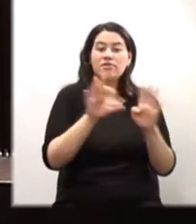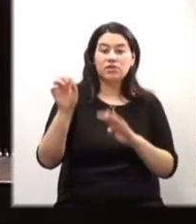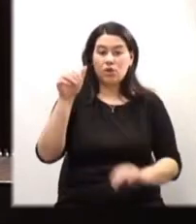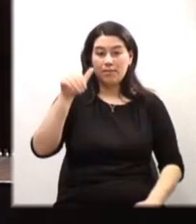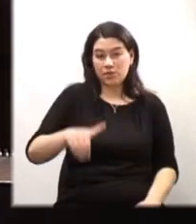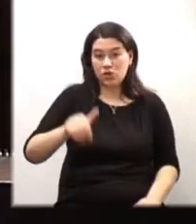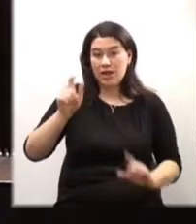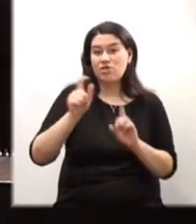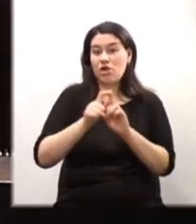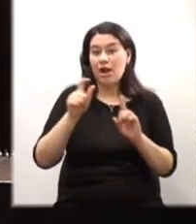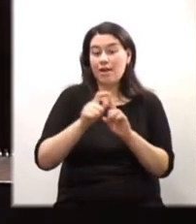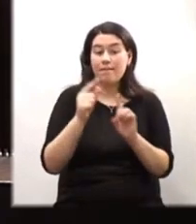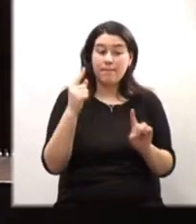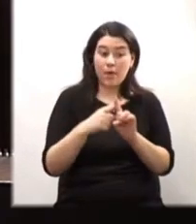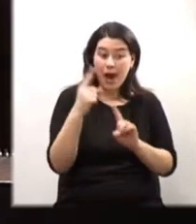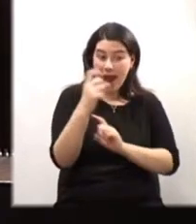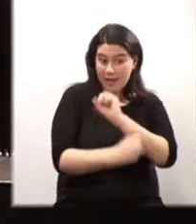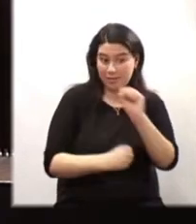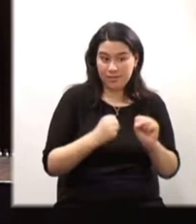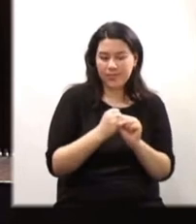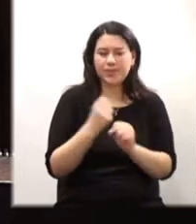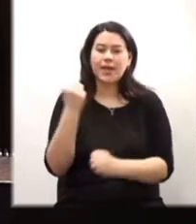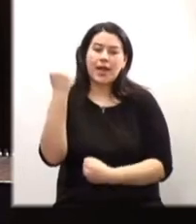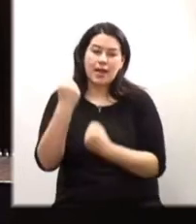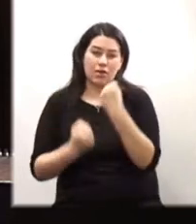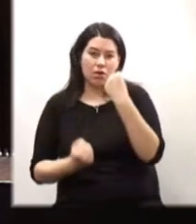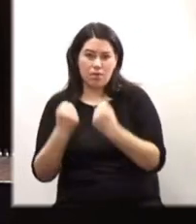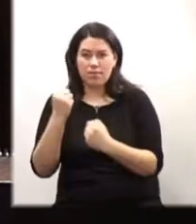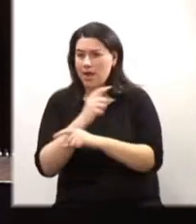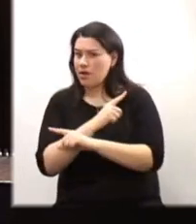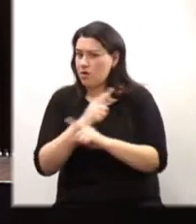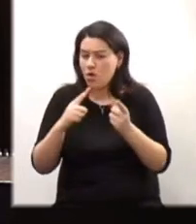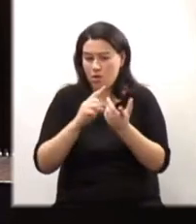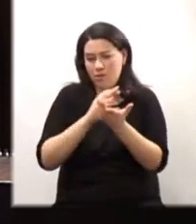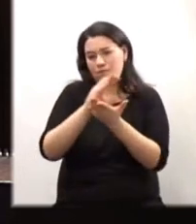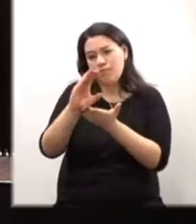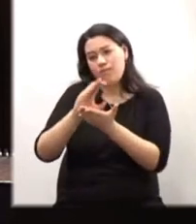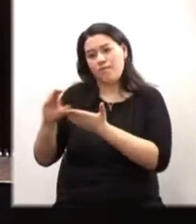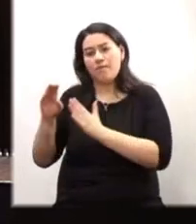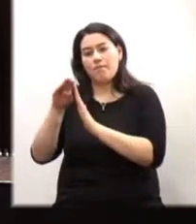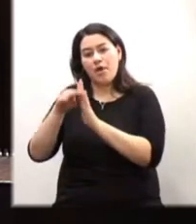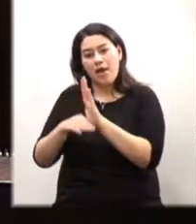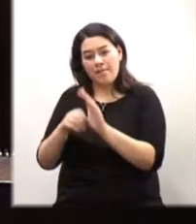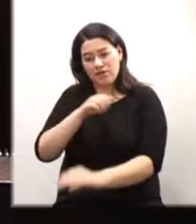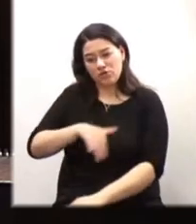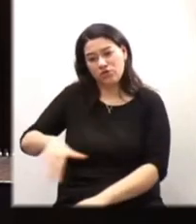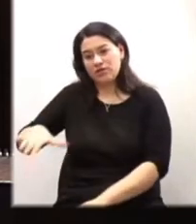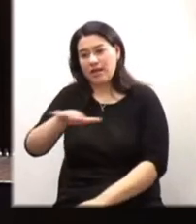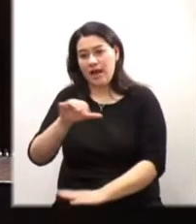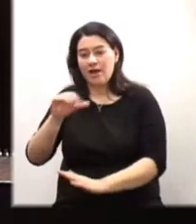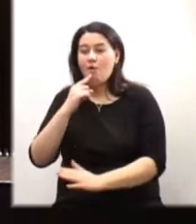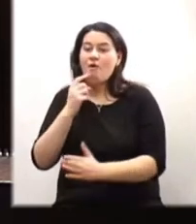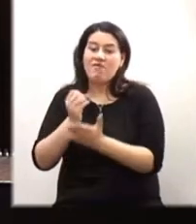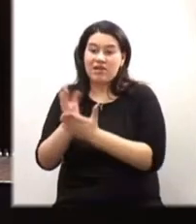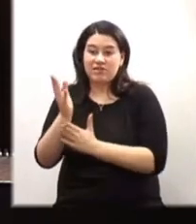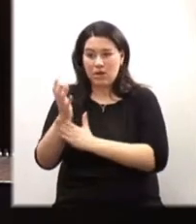dólares anuales. Estas economías no comprenden en ningún caso las partidas destinadas a los programas sociales y